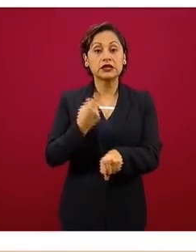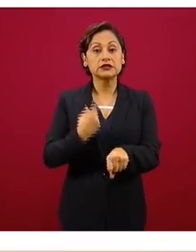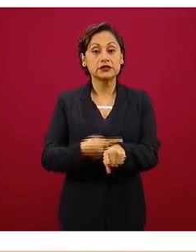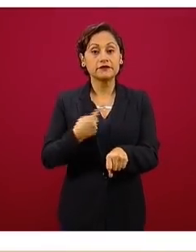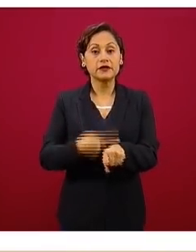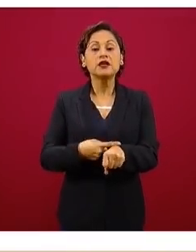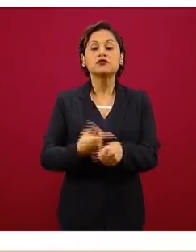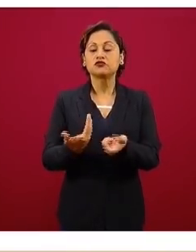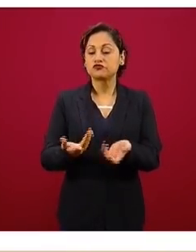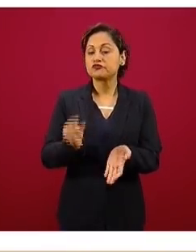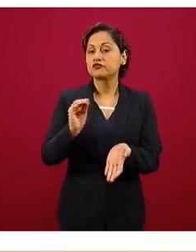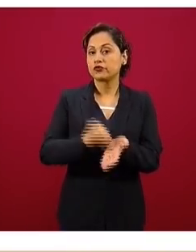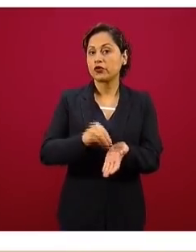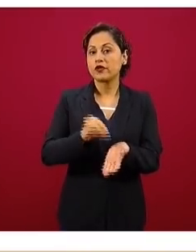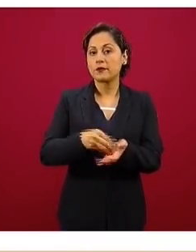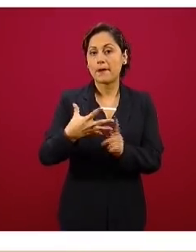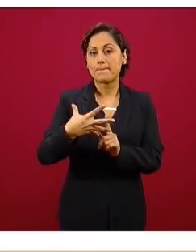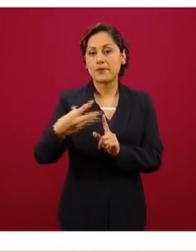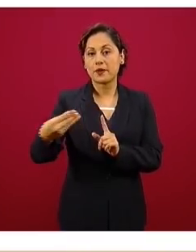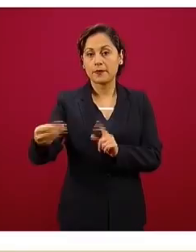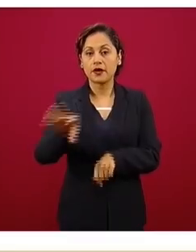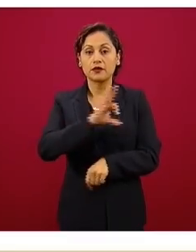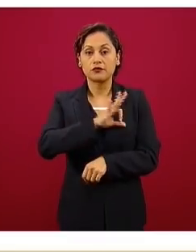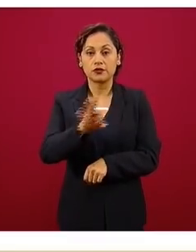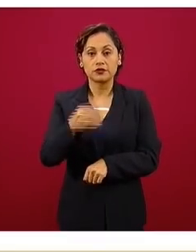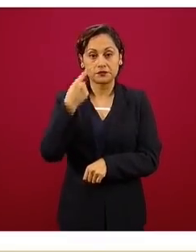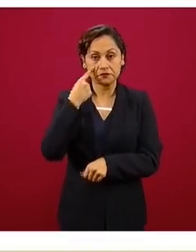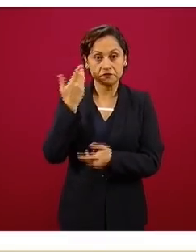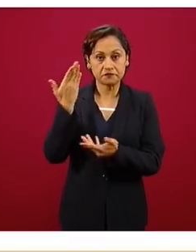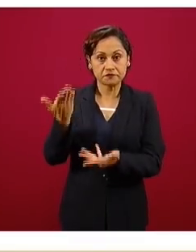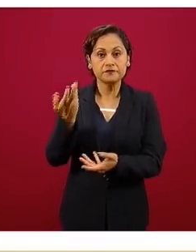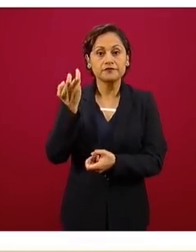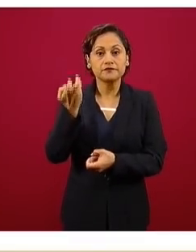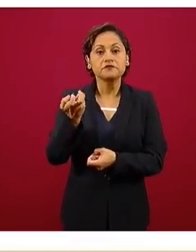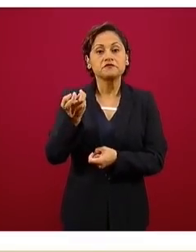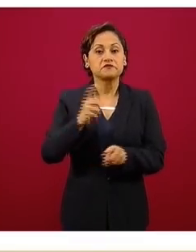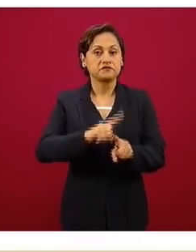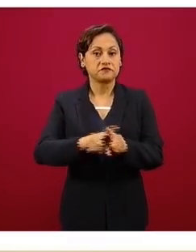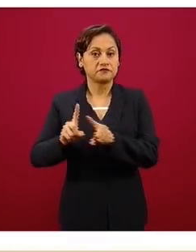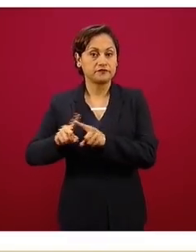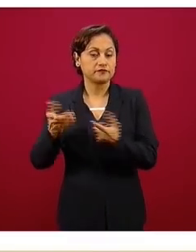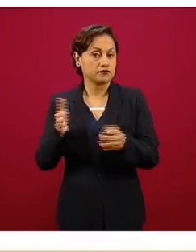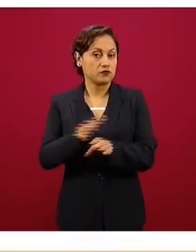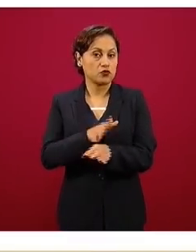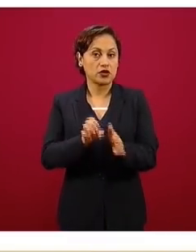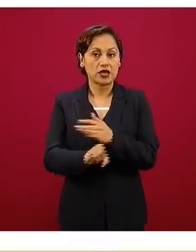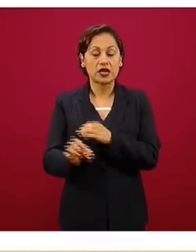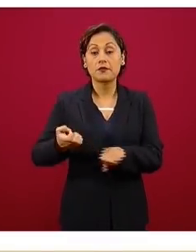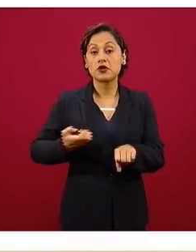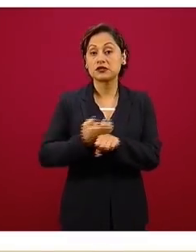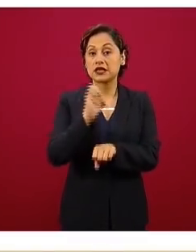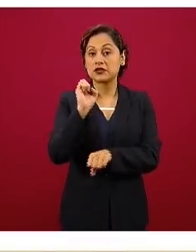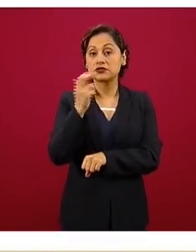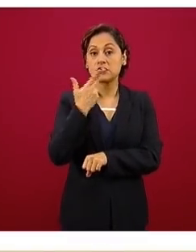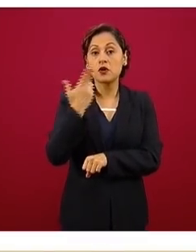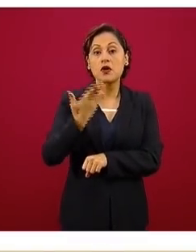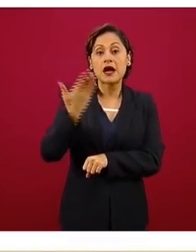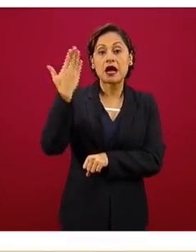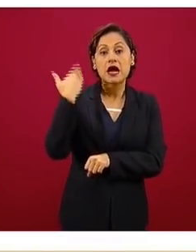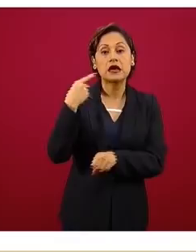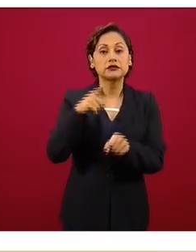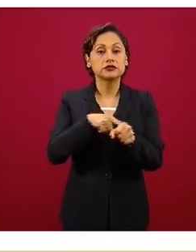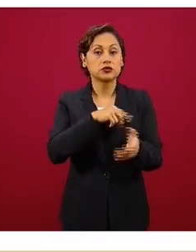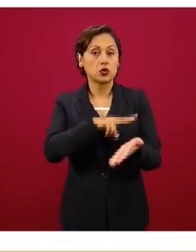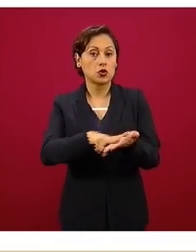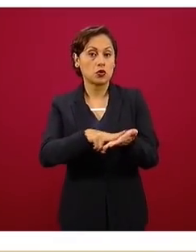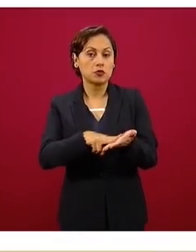un periodo contagiante, y vemos que aquí hay mayor variabilidad. Por ejemplo, el estado de Chihuahua había estado en el color verde, que